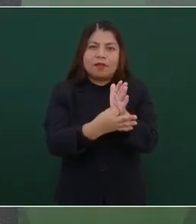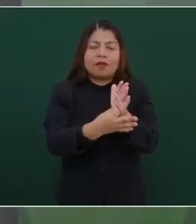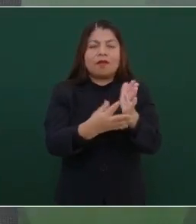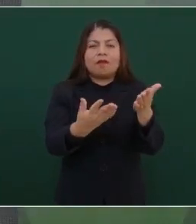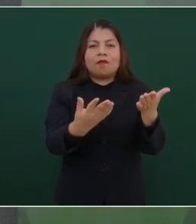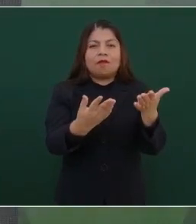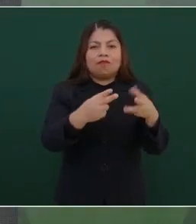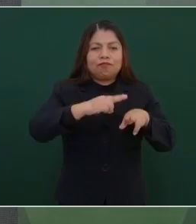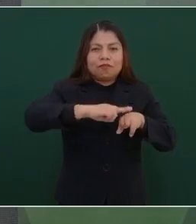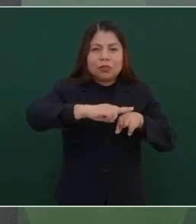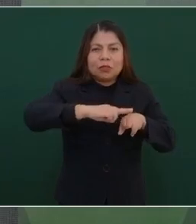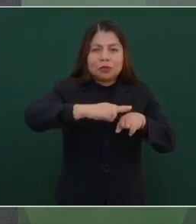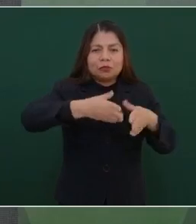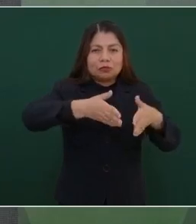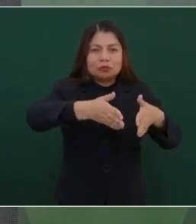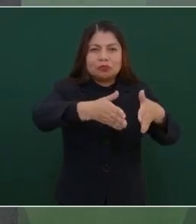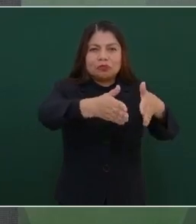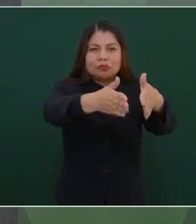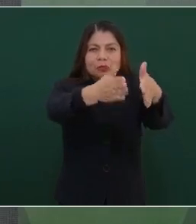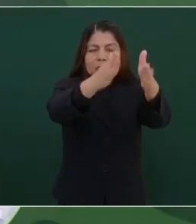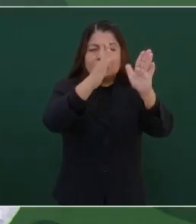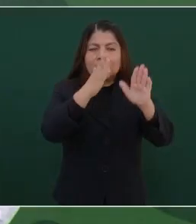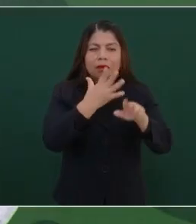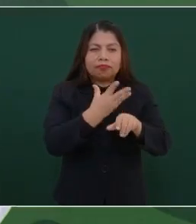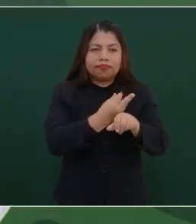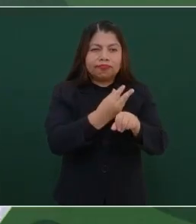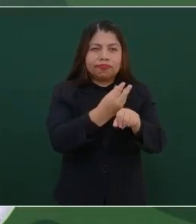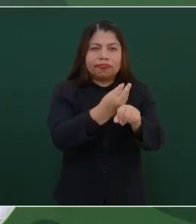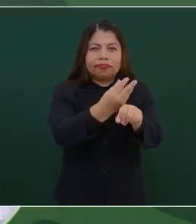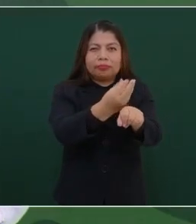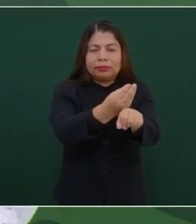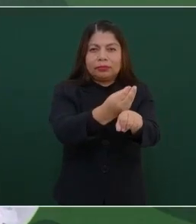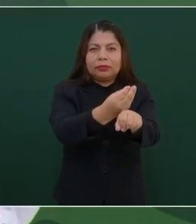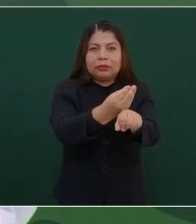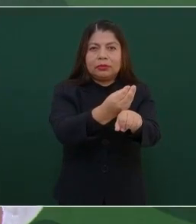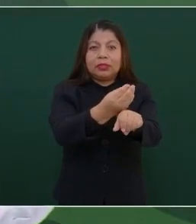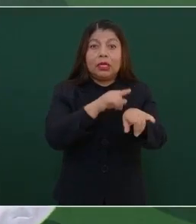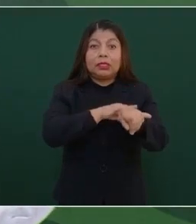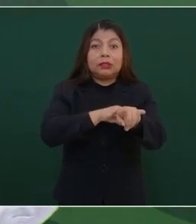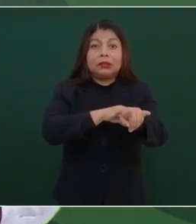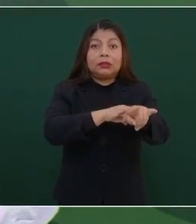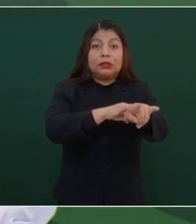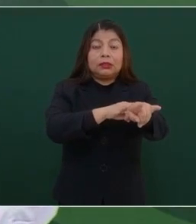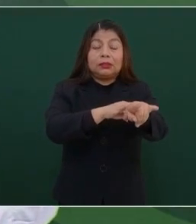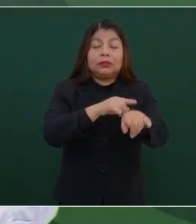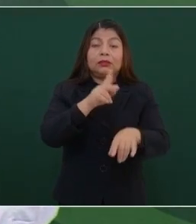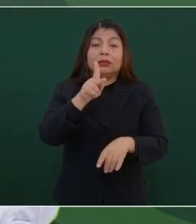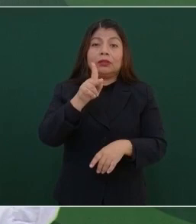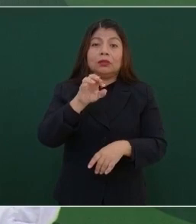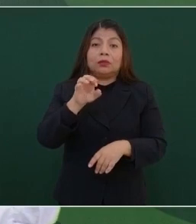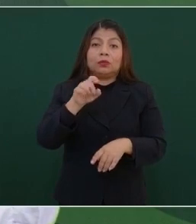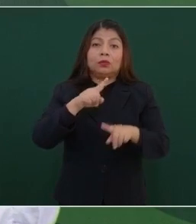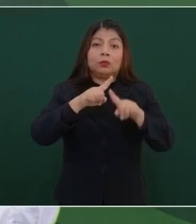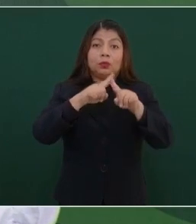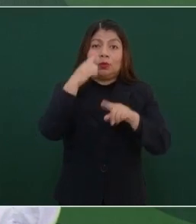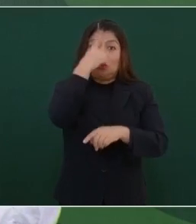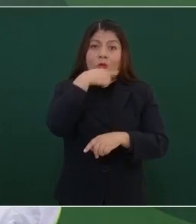a cuánto se está desplazando, porque se tiene que llegar a desplazar a 160 kilómetros por hora.